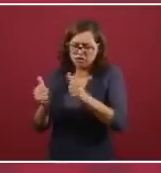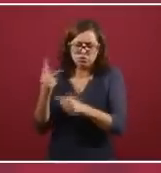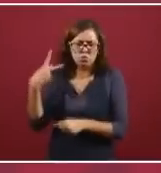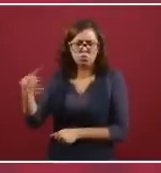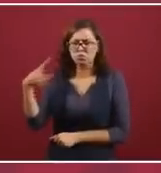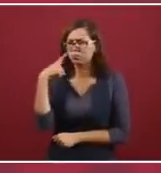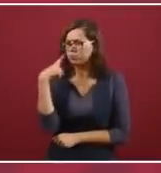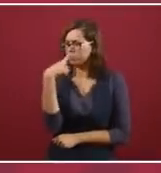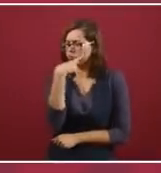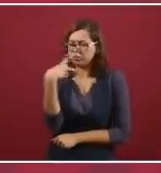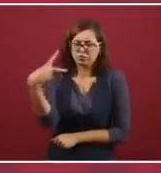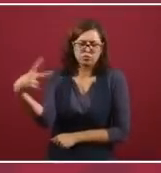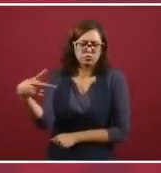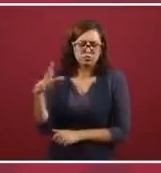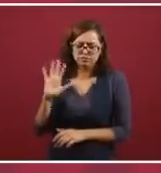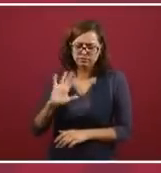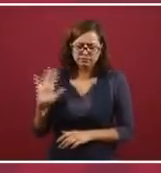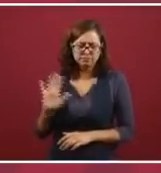no son